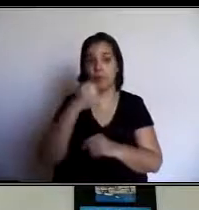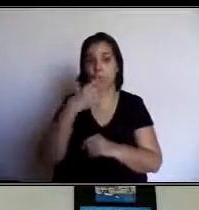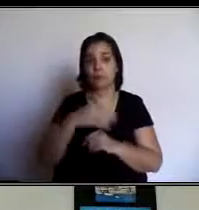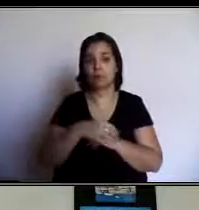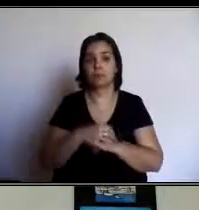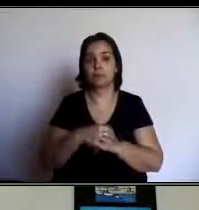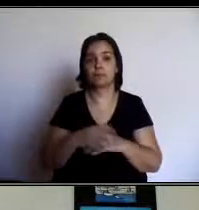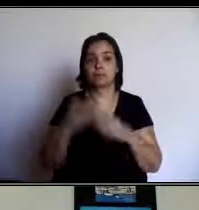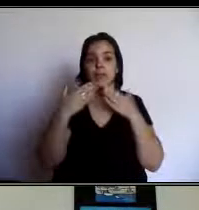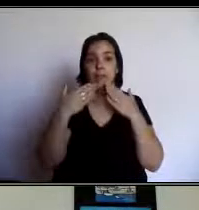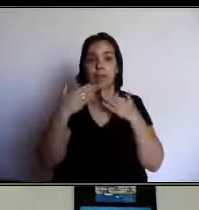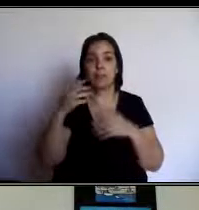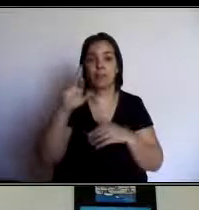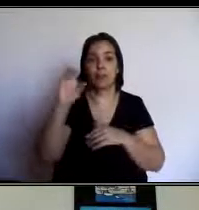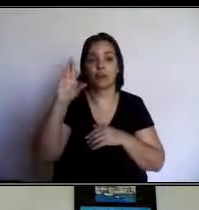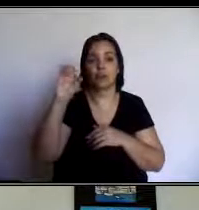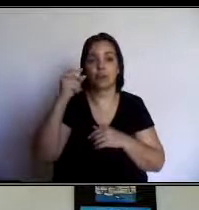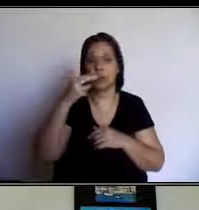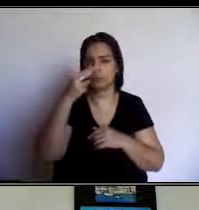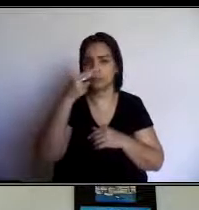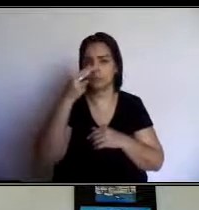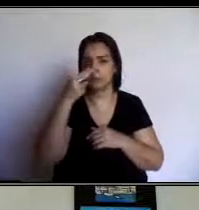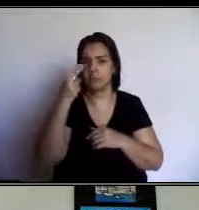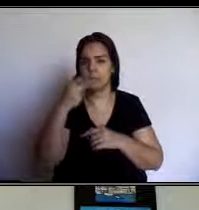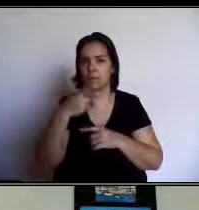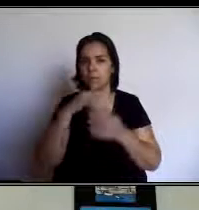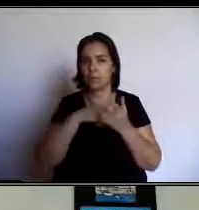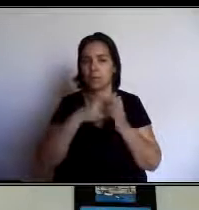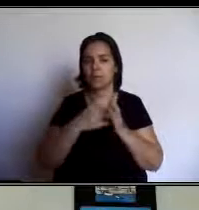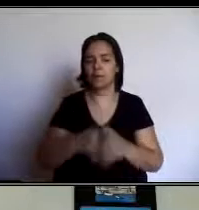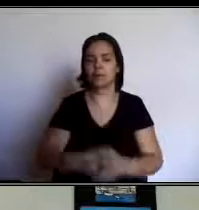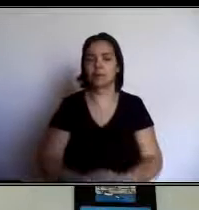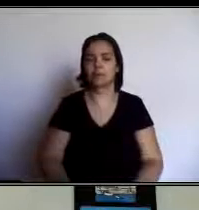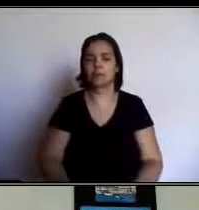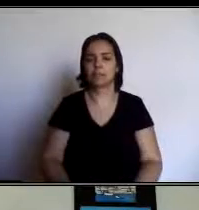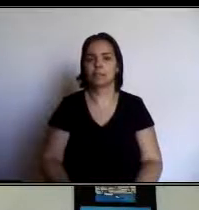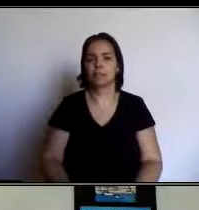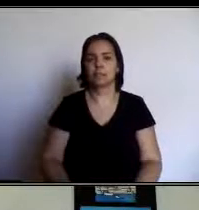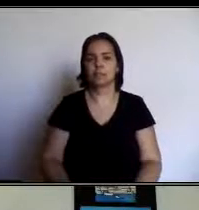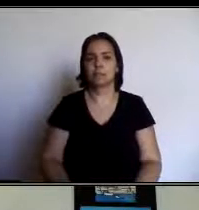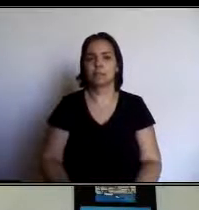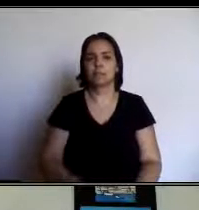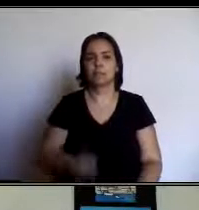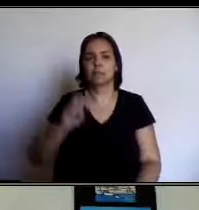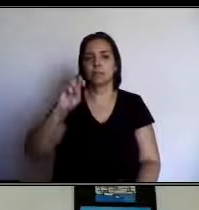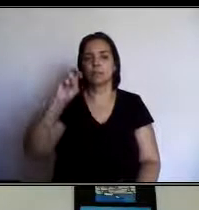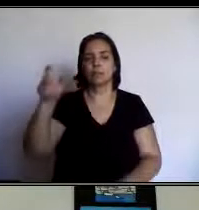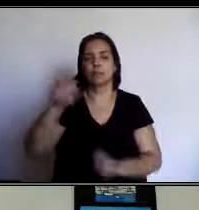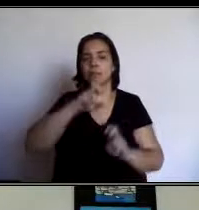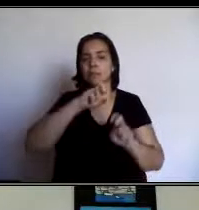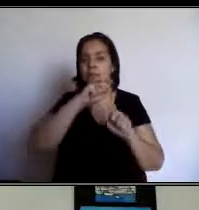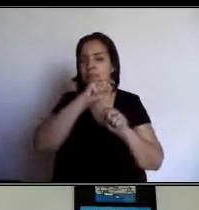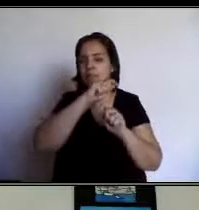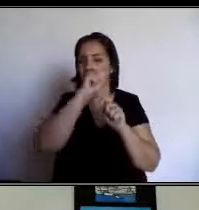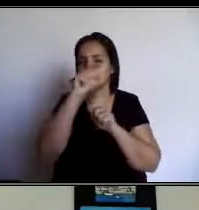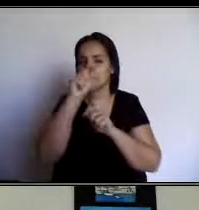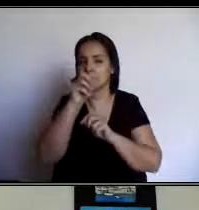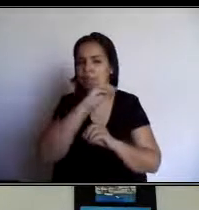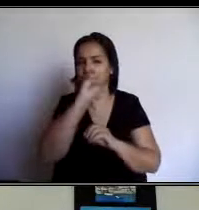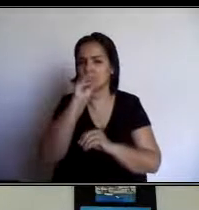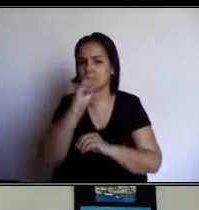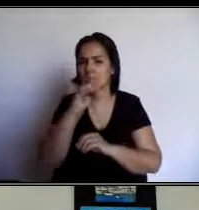Muy bien, gracias, Rocío. Muy interesante el programa. Tenemos por aquí otra pregunta, esta creo que es para Iván